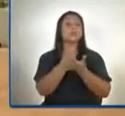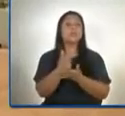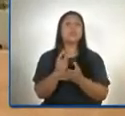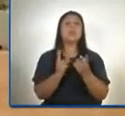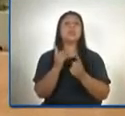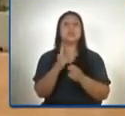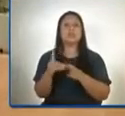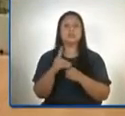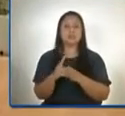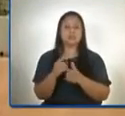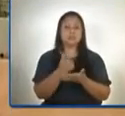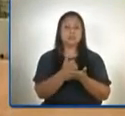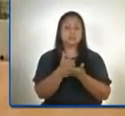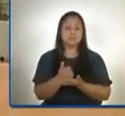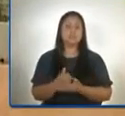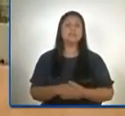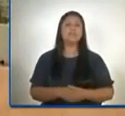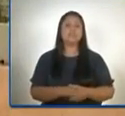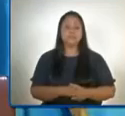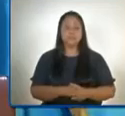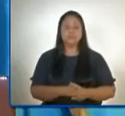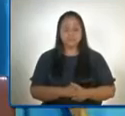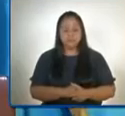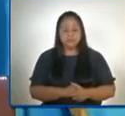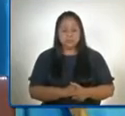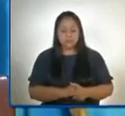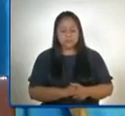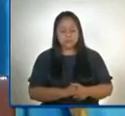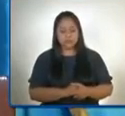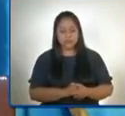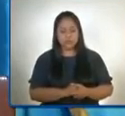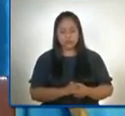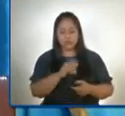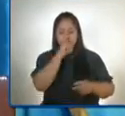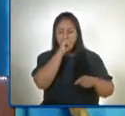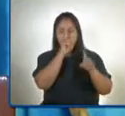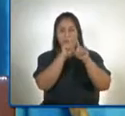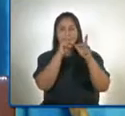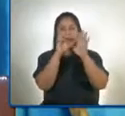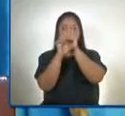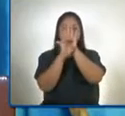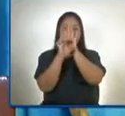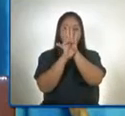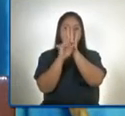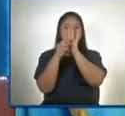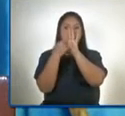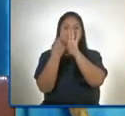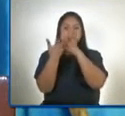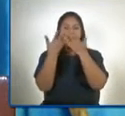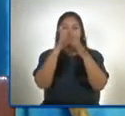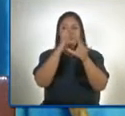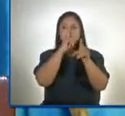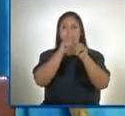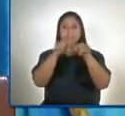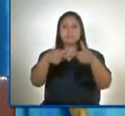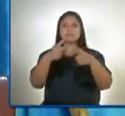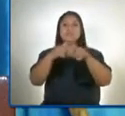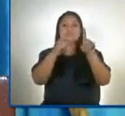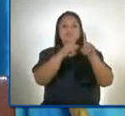Y mantenemos diferentes coordinaciones, por ejemplo, dependiendo del incidente que se presenta, así se coordina con las diferentes